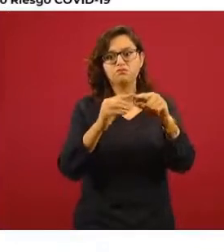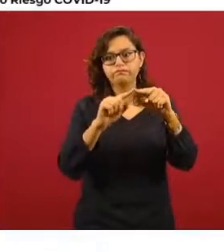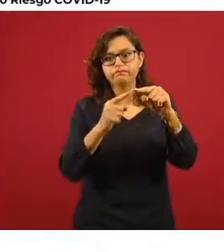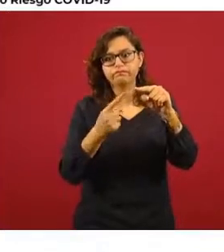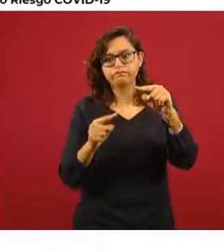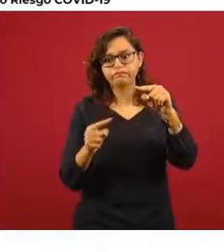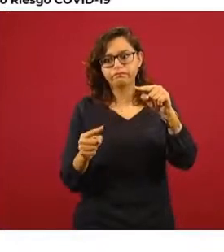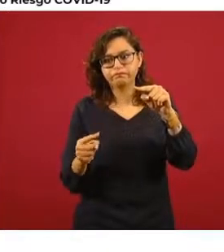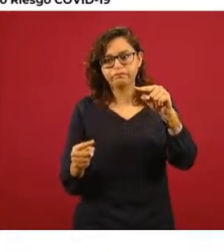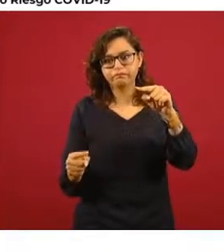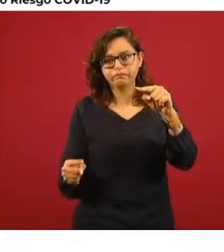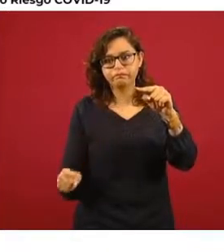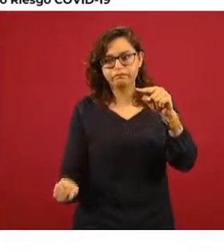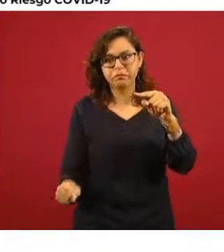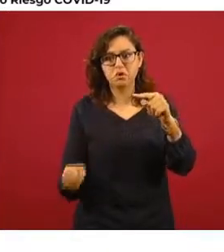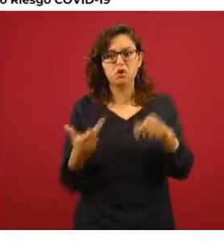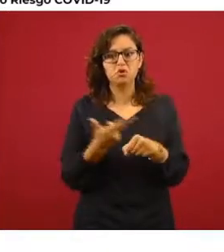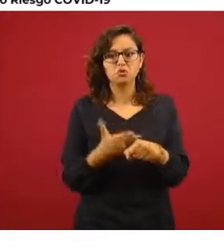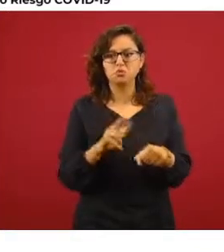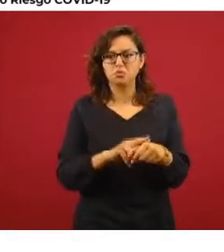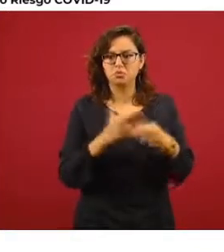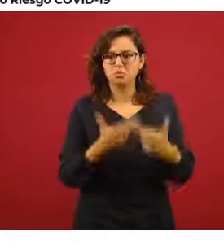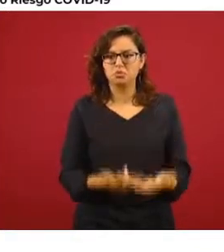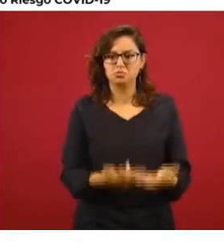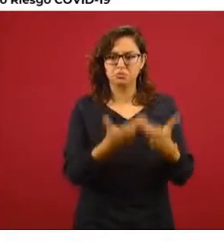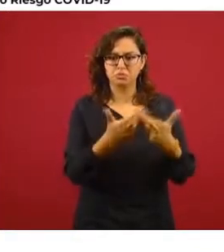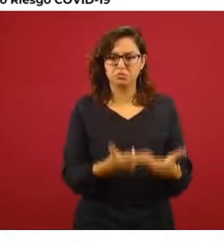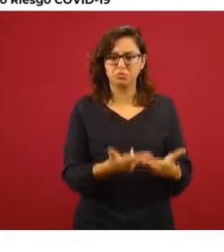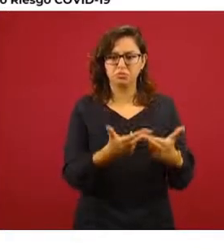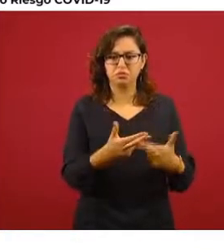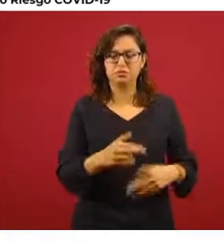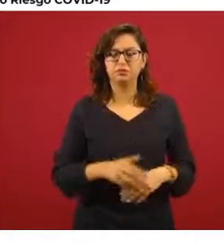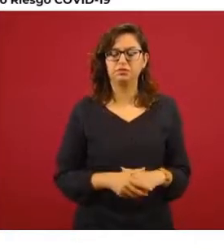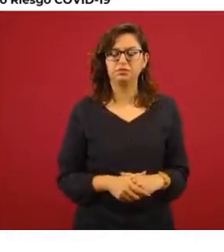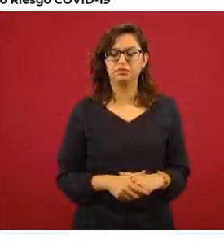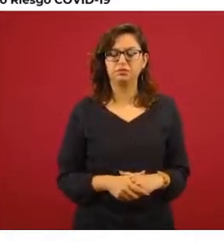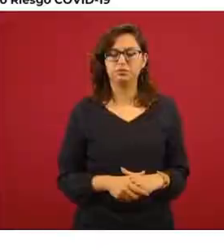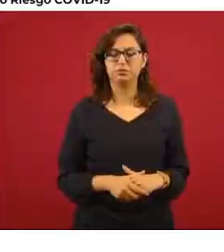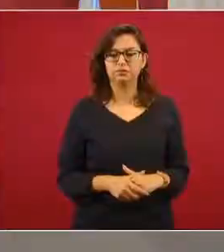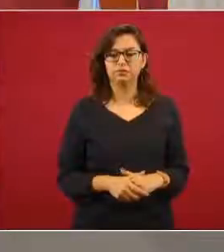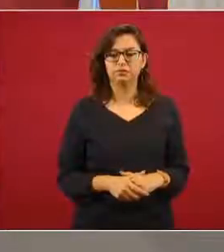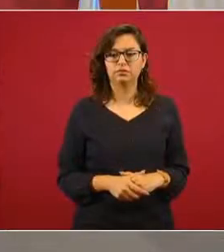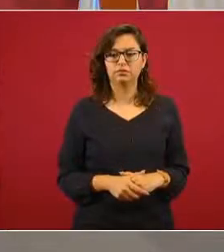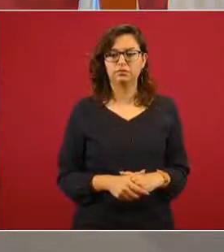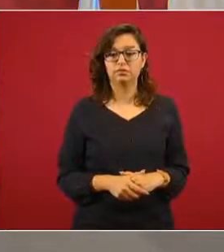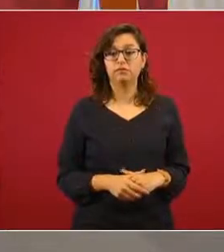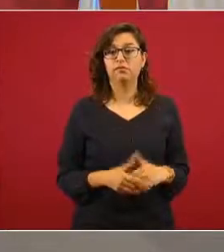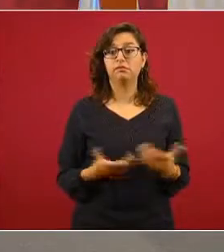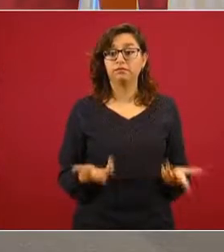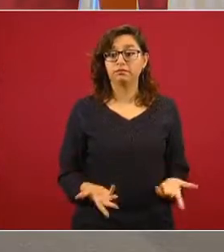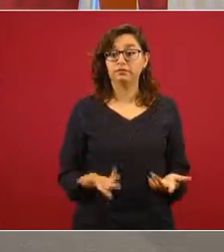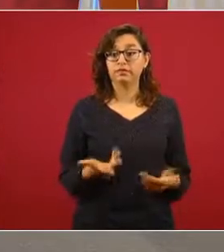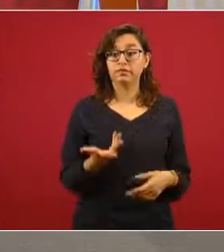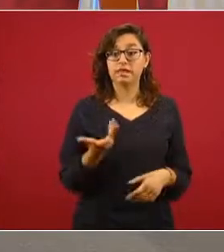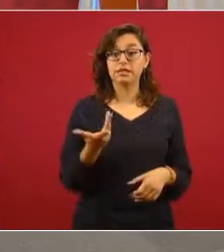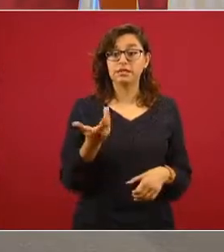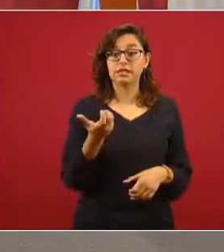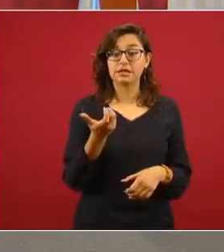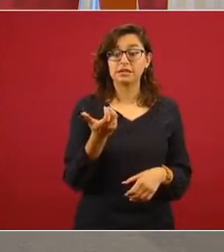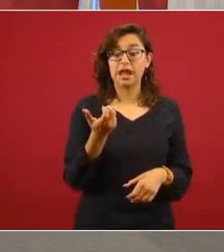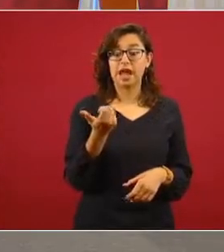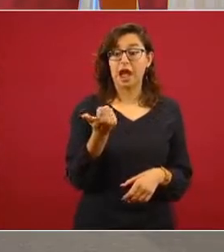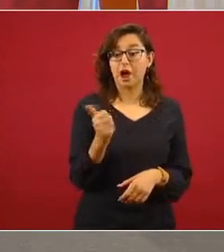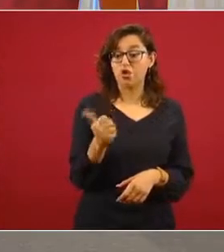amplia disponibilidad hospitalaria. La siguiente. Y llegó a un máximo de ocupación en la primera semana de